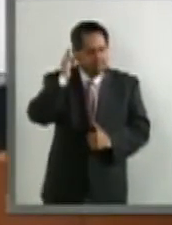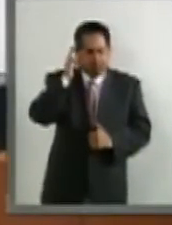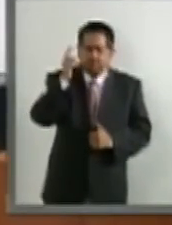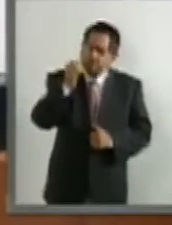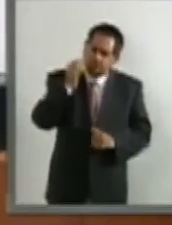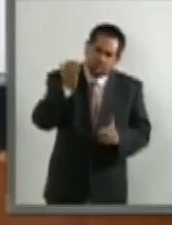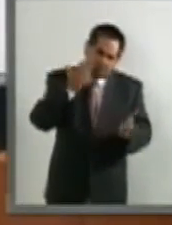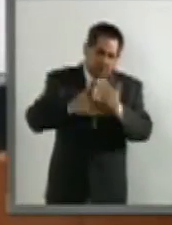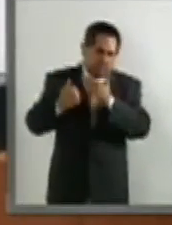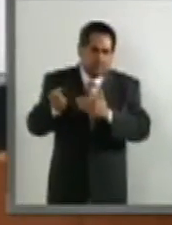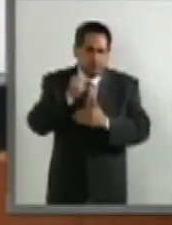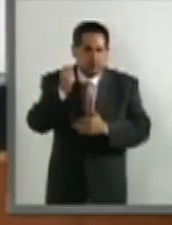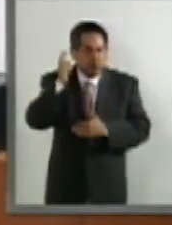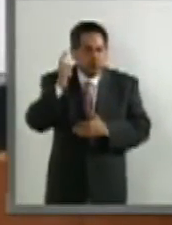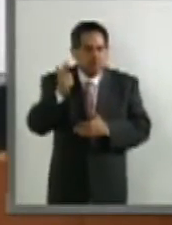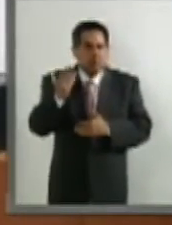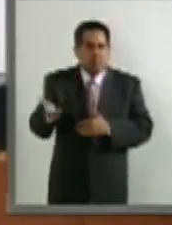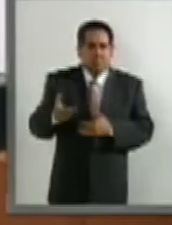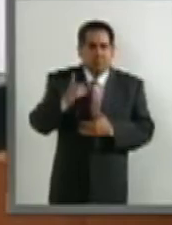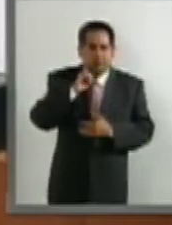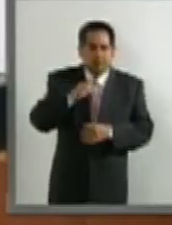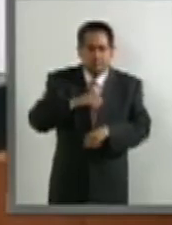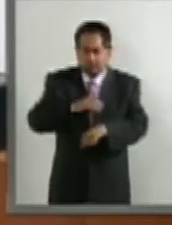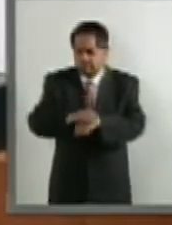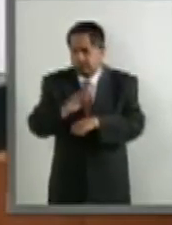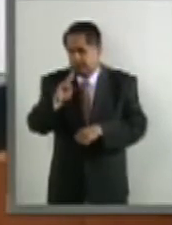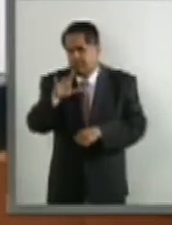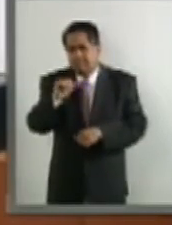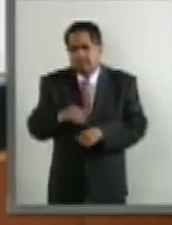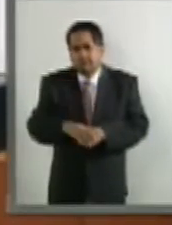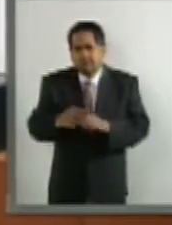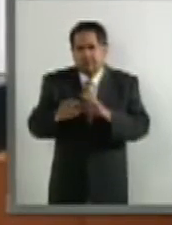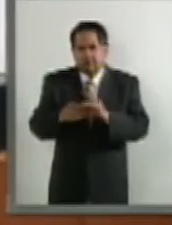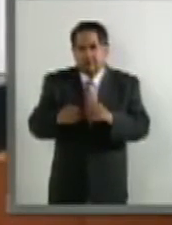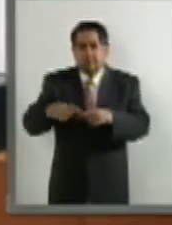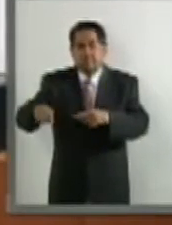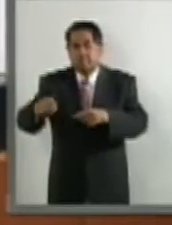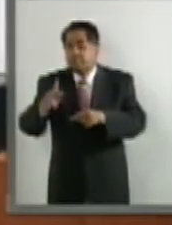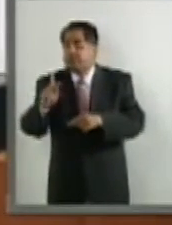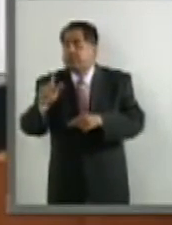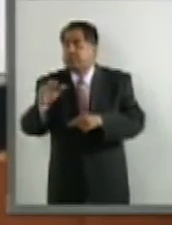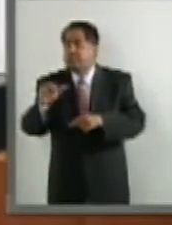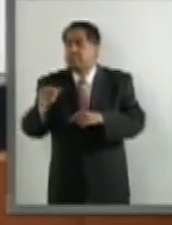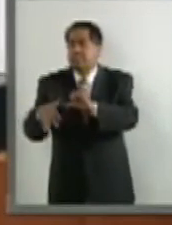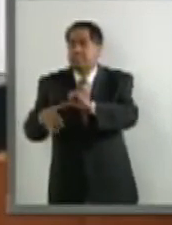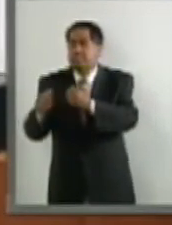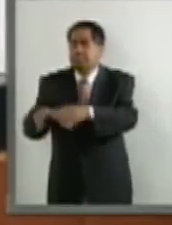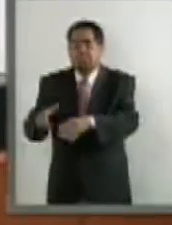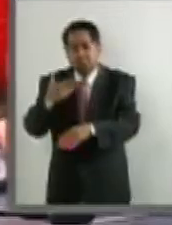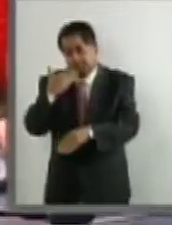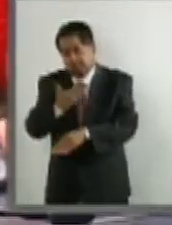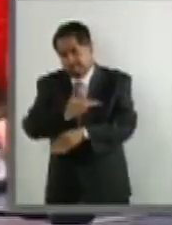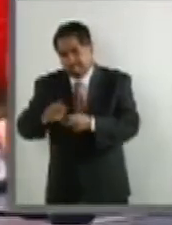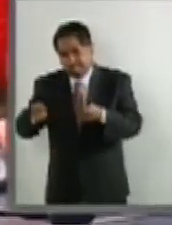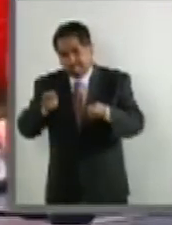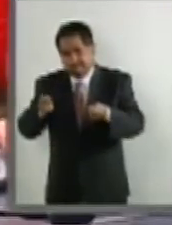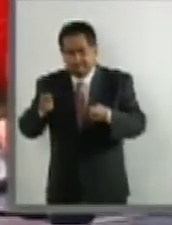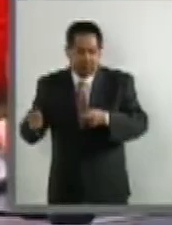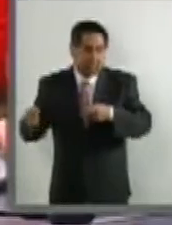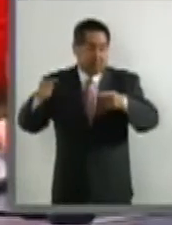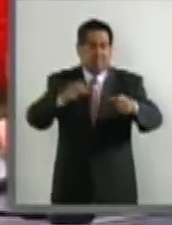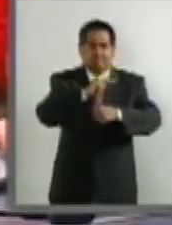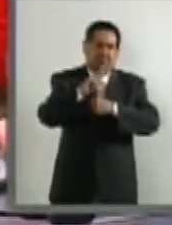mucho éxito, presidente, a nuestra amiga Blanca. Ahí pierde el parlatino una buena presidenta, pero